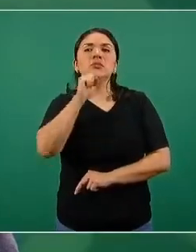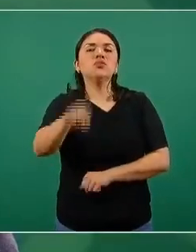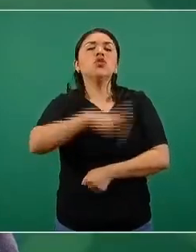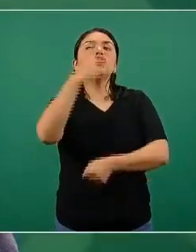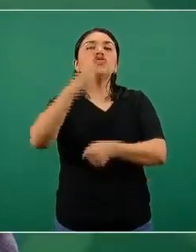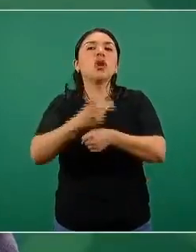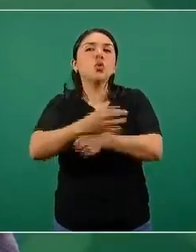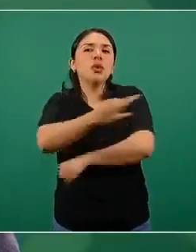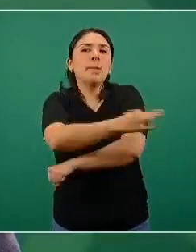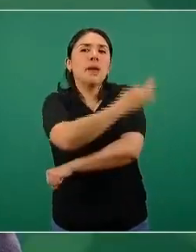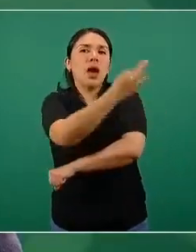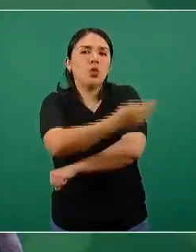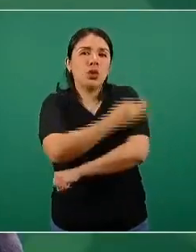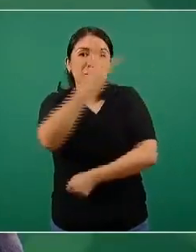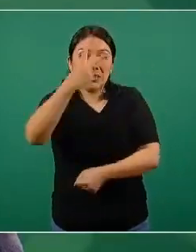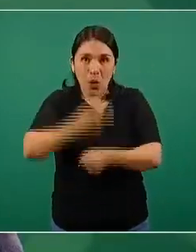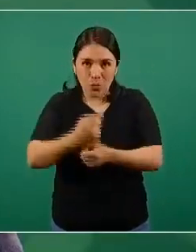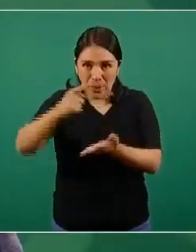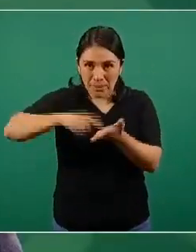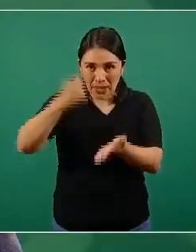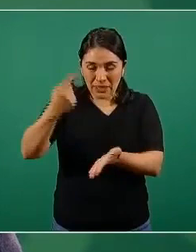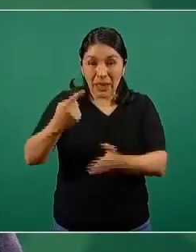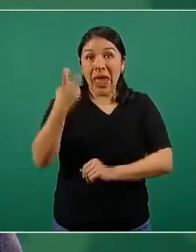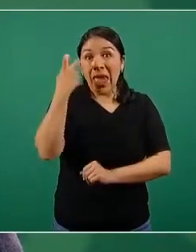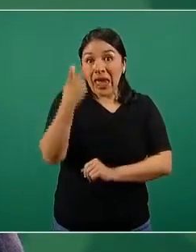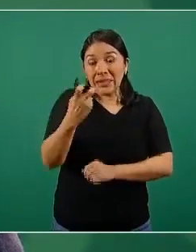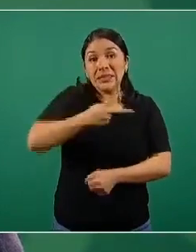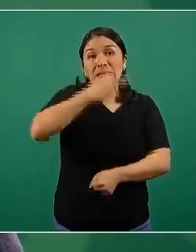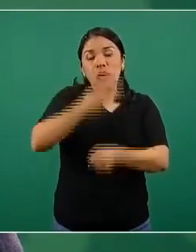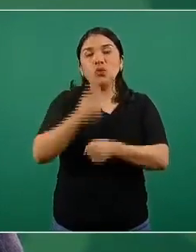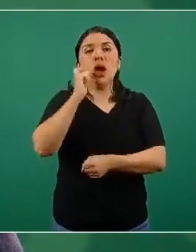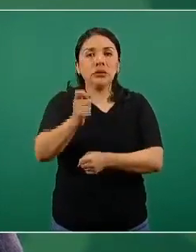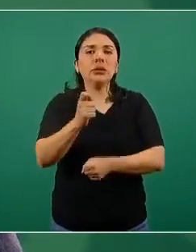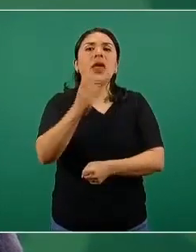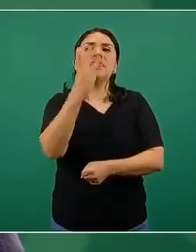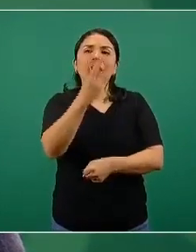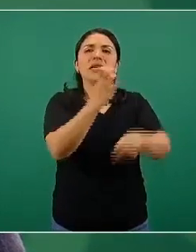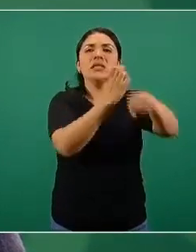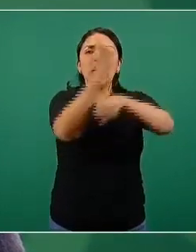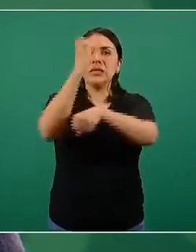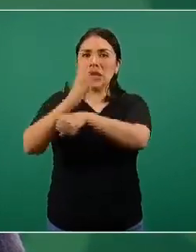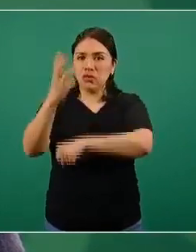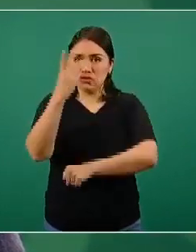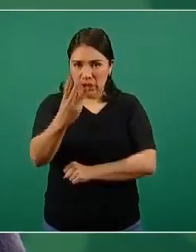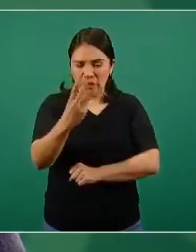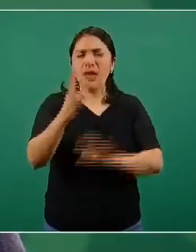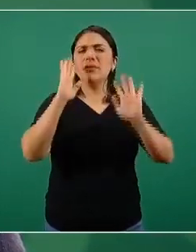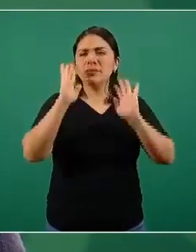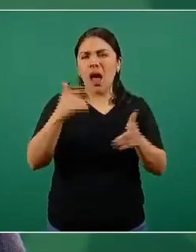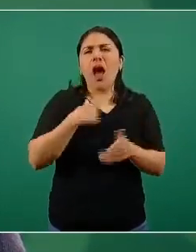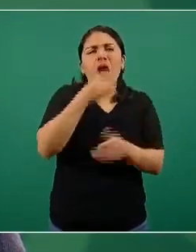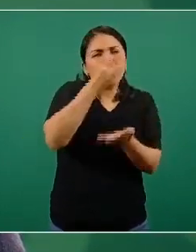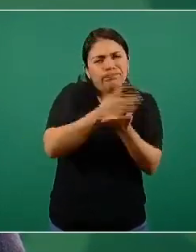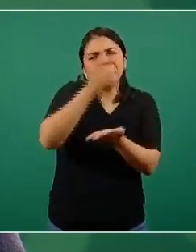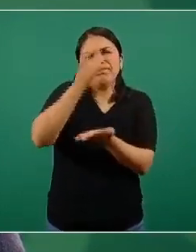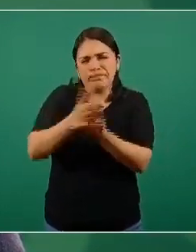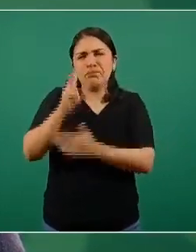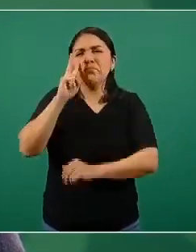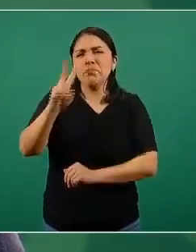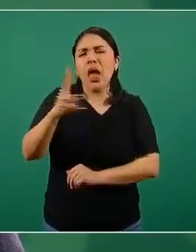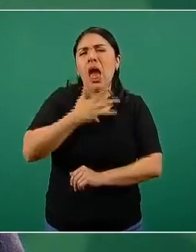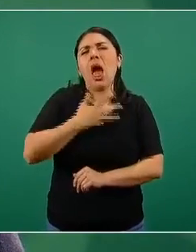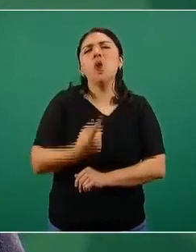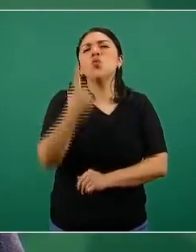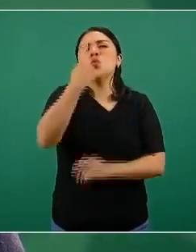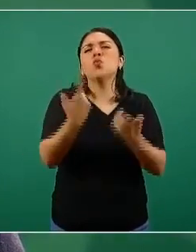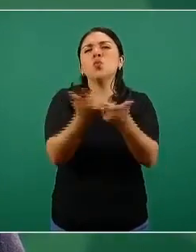segundas dosis, y las segundas dosis son en estos 3 estados. Sí hemos identificado, digamos, ahora tenemos un